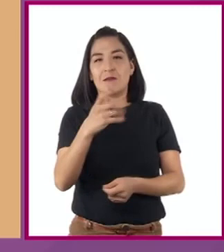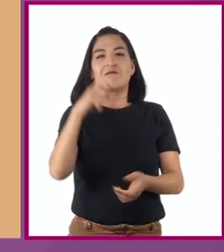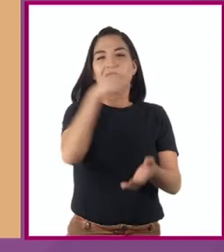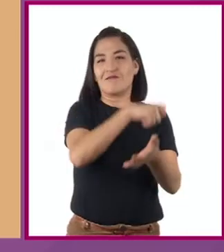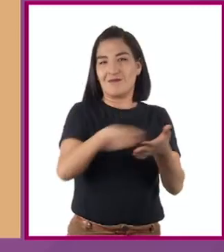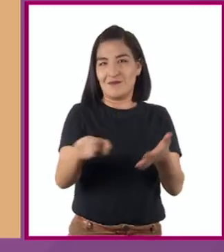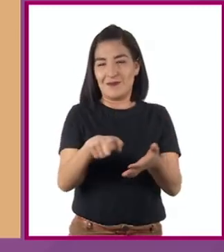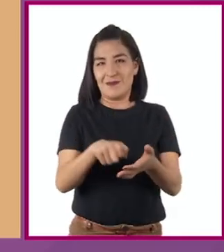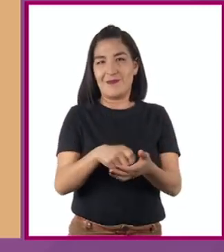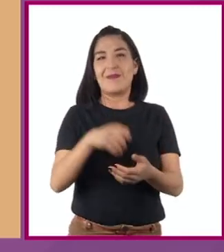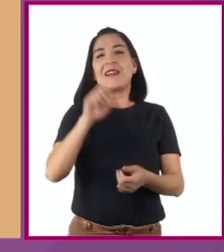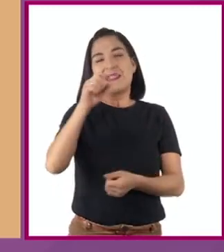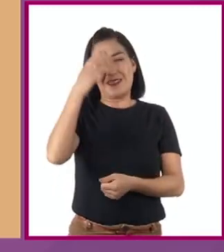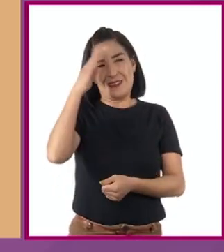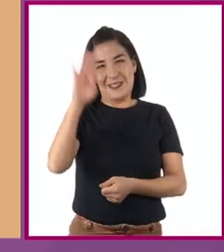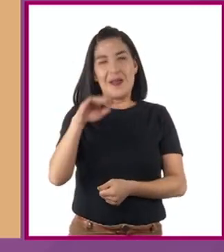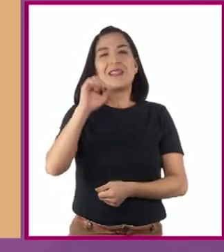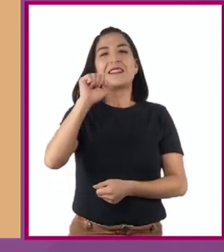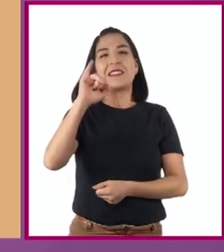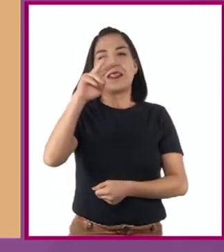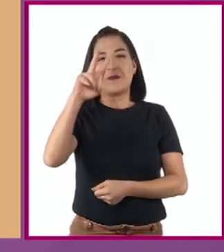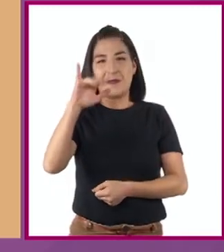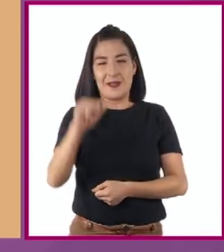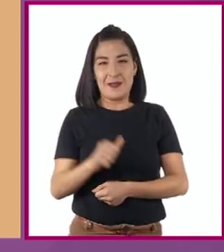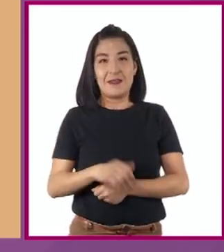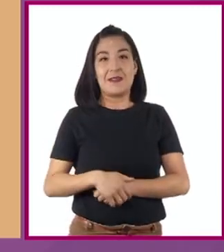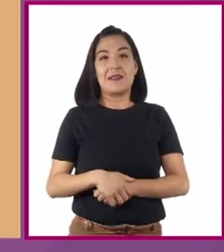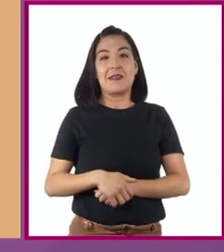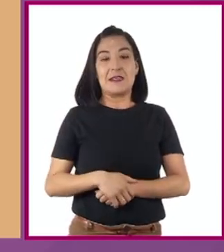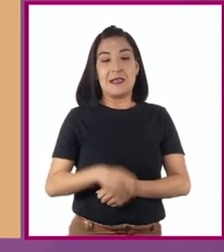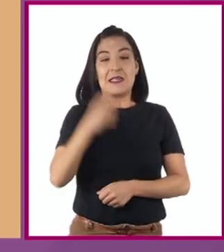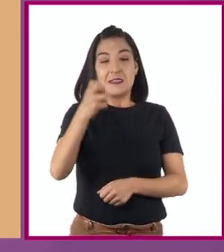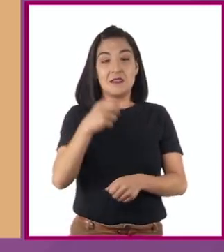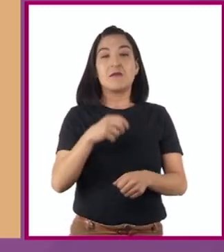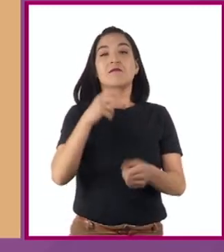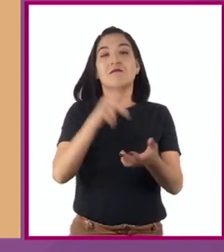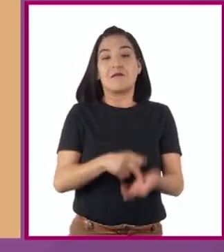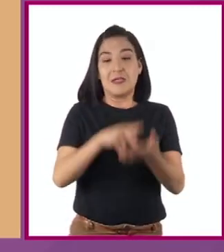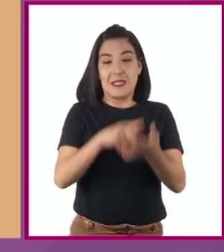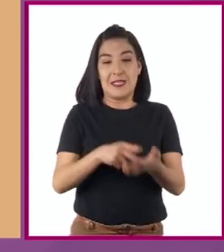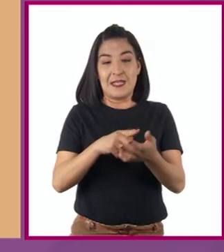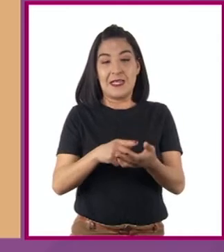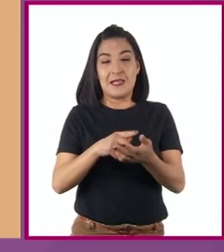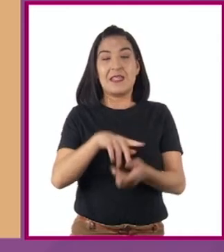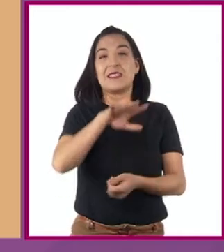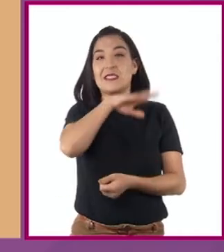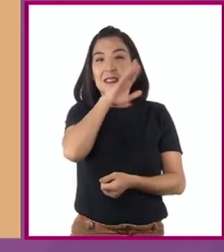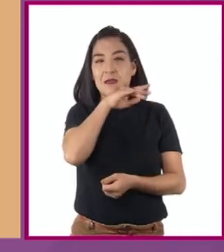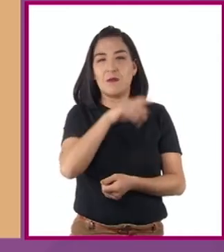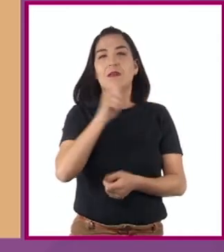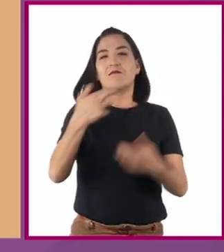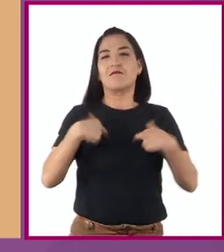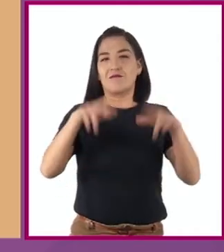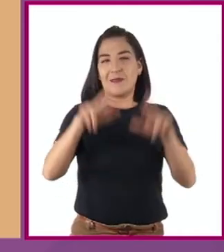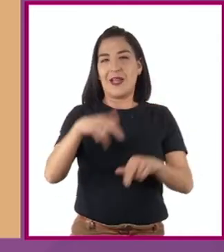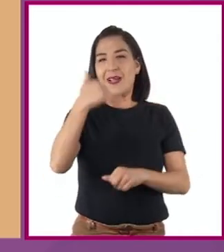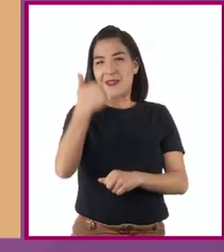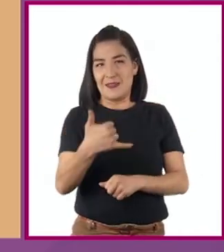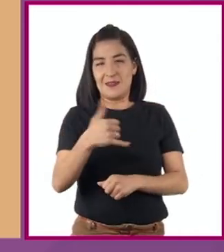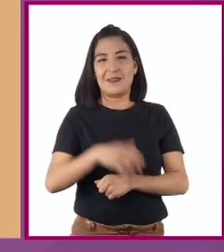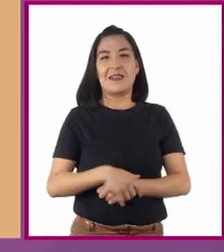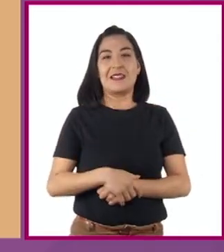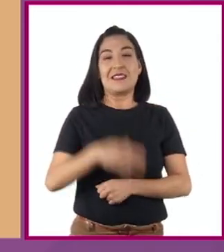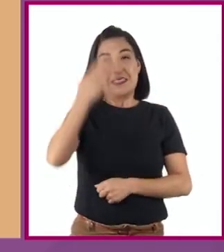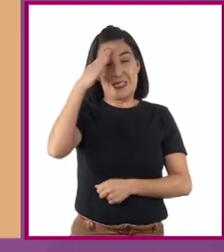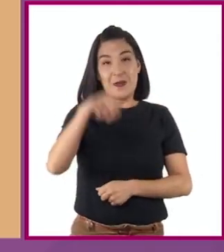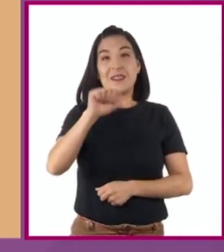compró la señora Silvia. El costo del kilogramo de cebolla se representa con Y. Y la señora